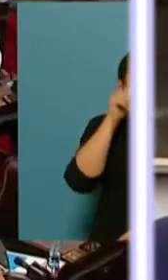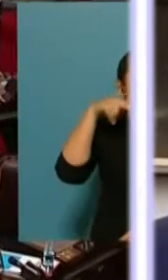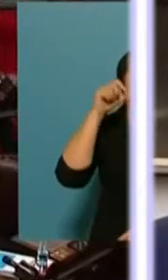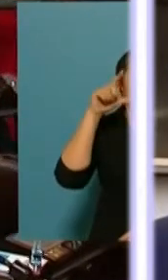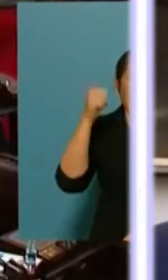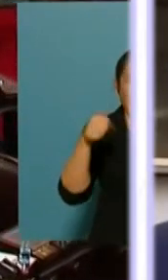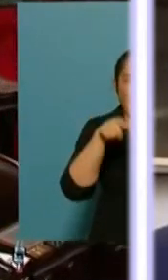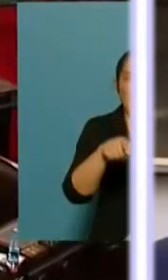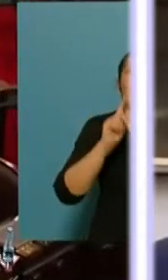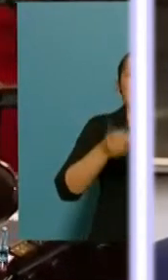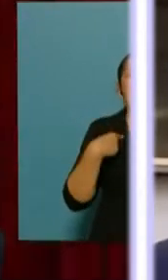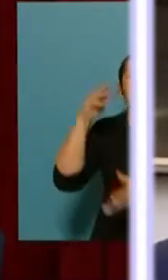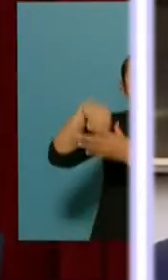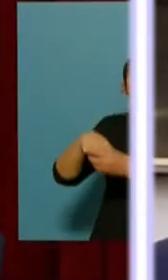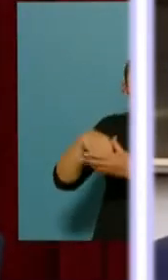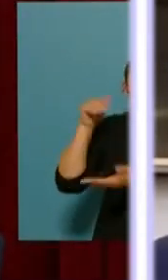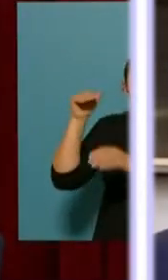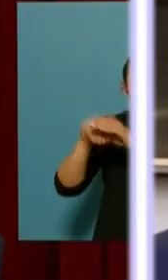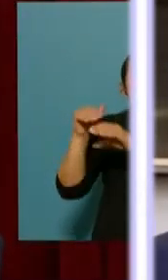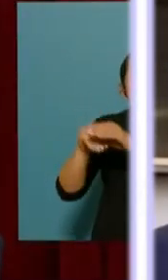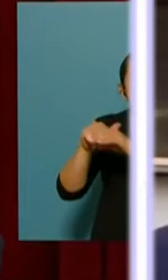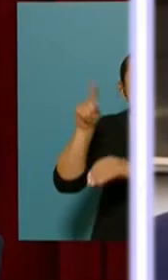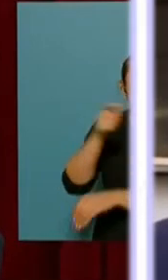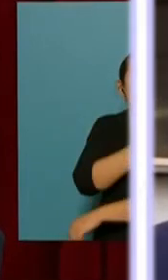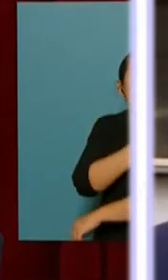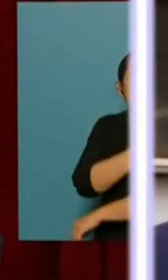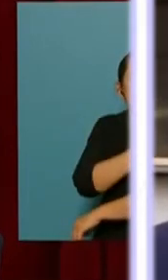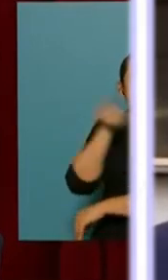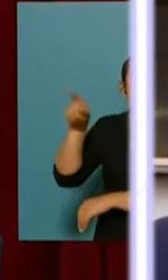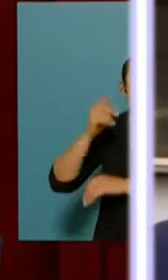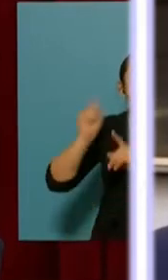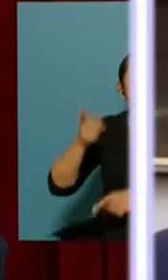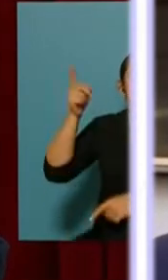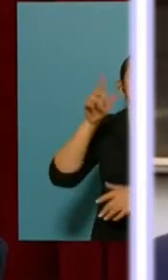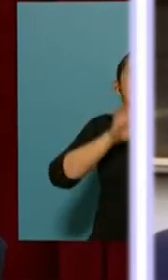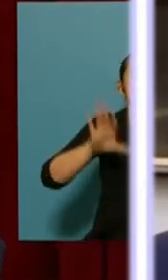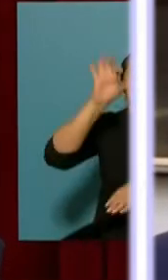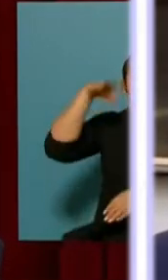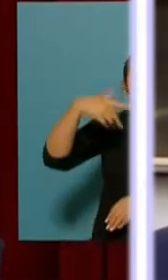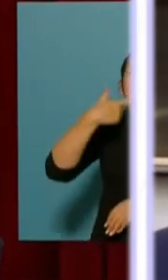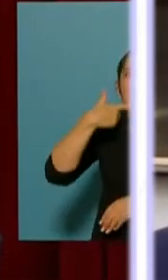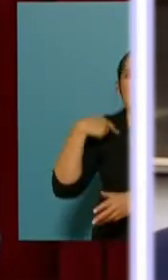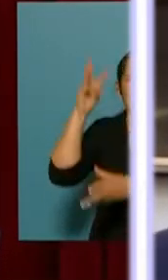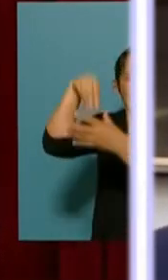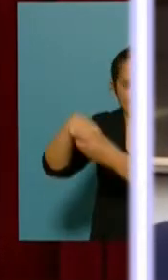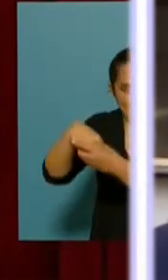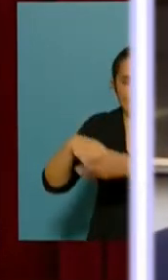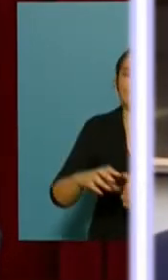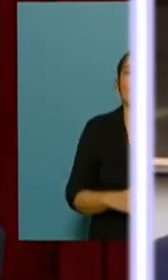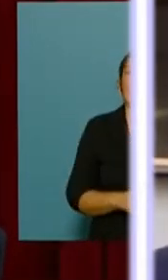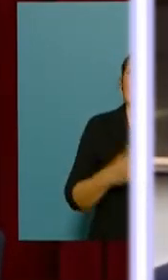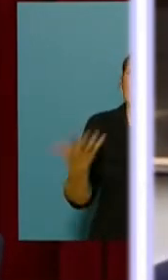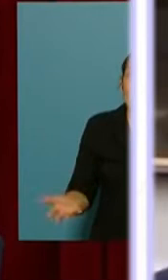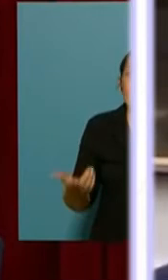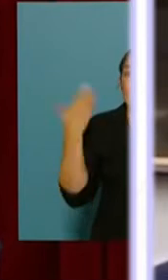pasando a cómo va a enfocar el año político el gobierno. De cualquier manera, creo que pasaron desapercibidas